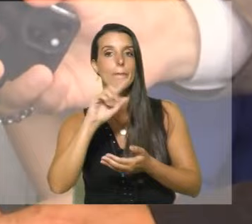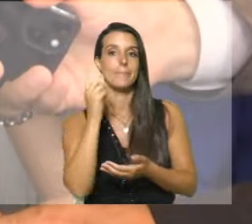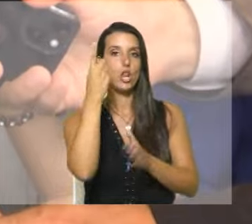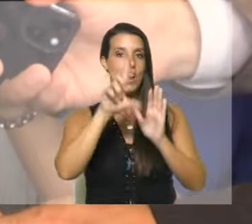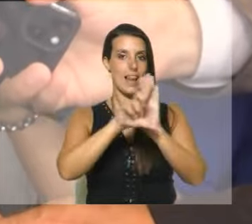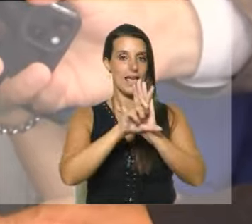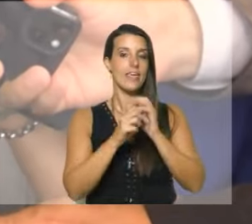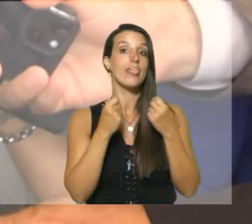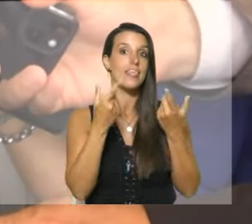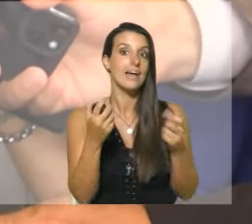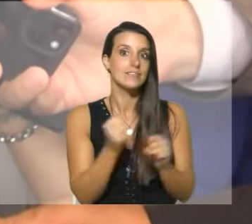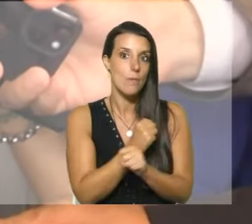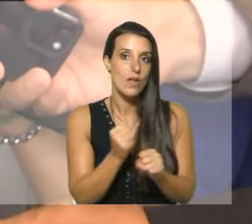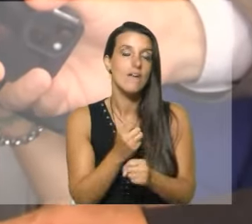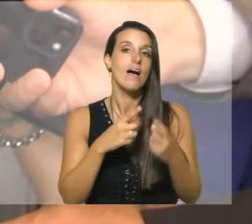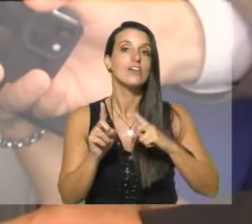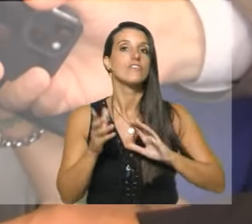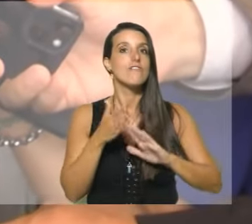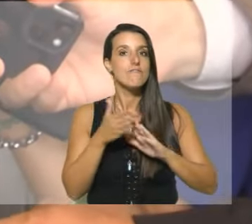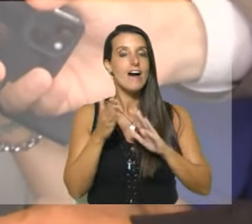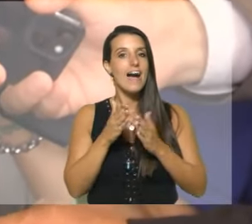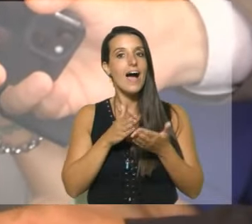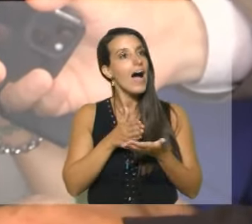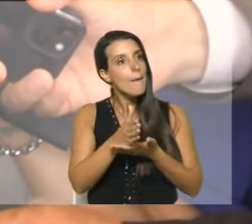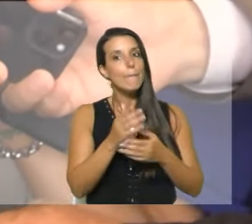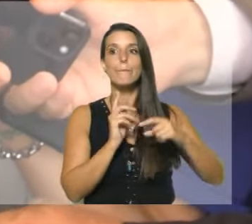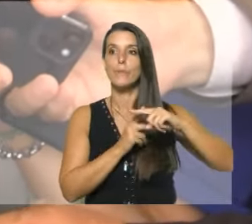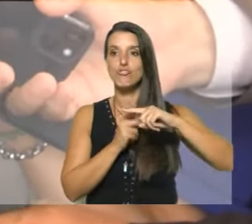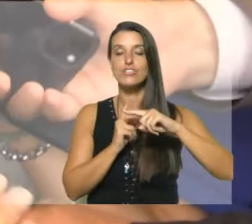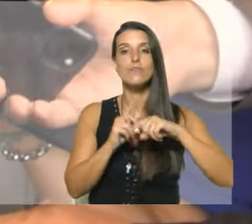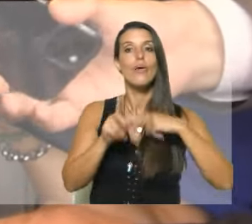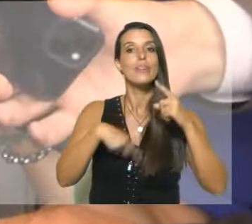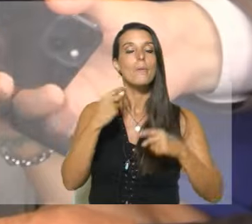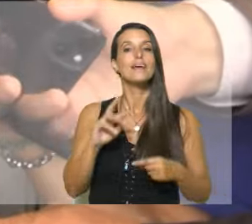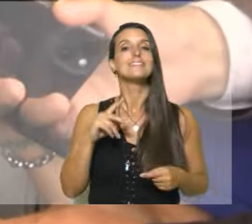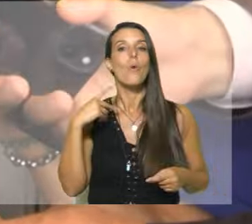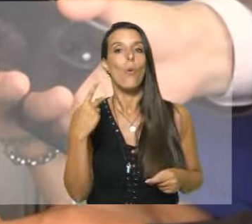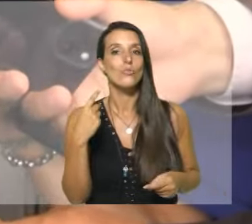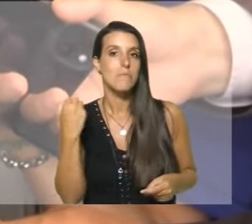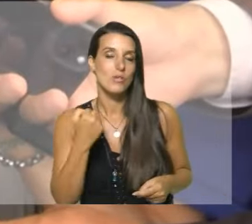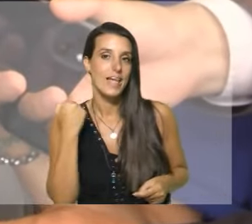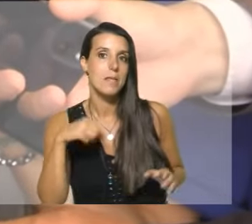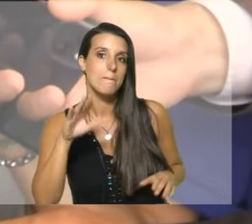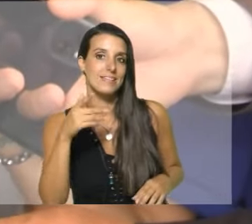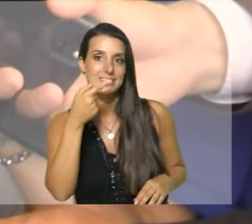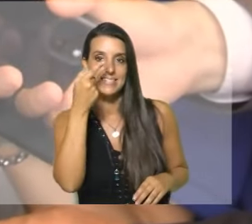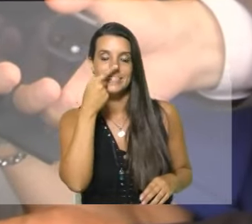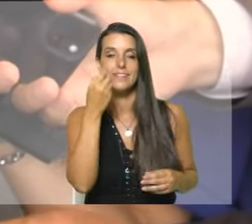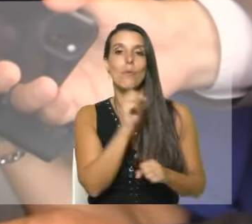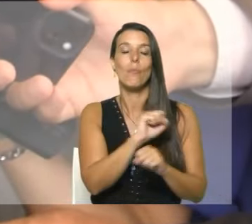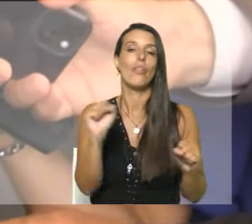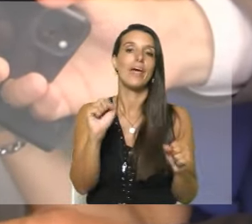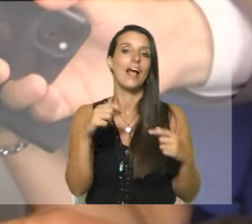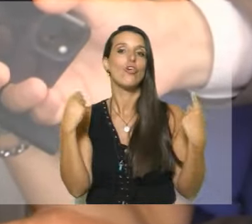ley, si es que es aprobada. Así que vamos en una dirección que ya es positiva por ese paso. Después vendrá el segundo paso, más ambicioso, de poder